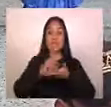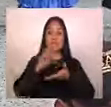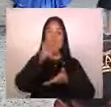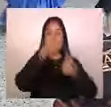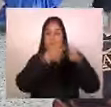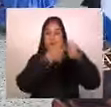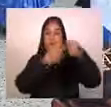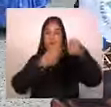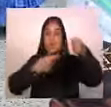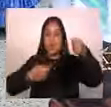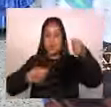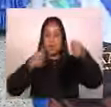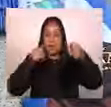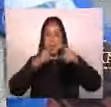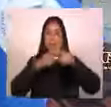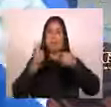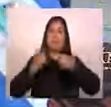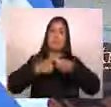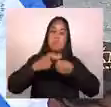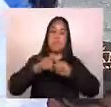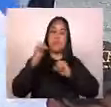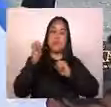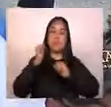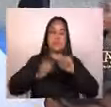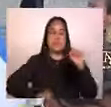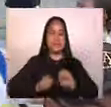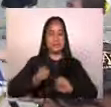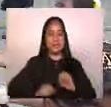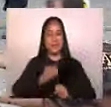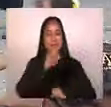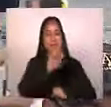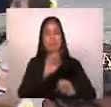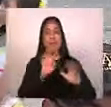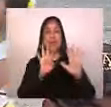escolar del 15 de septiembre del ya lejano